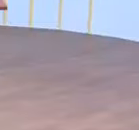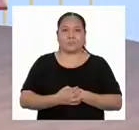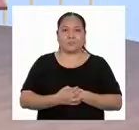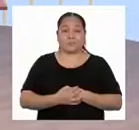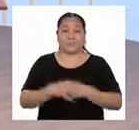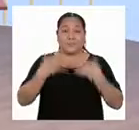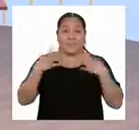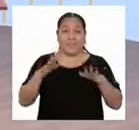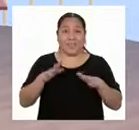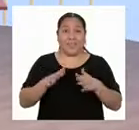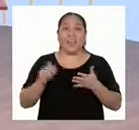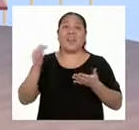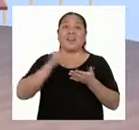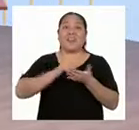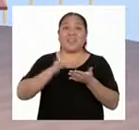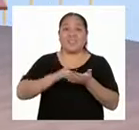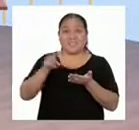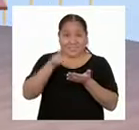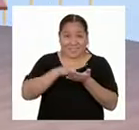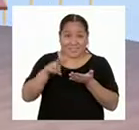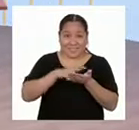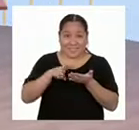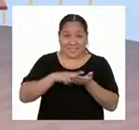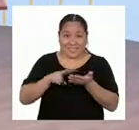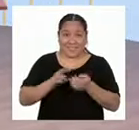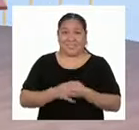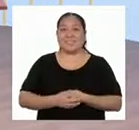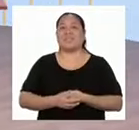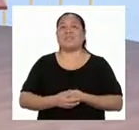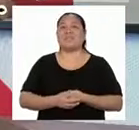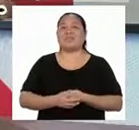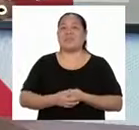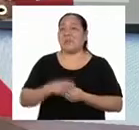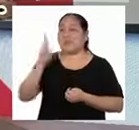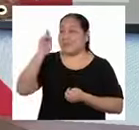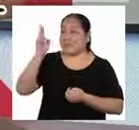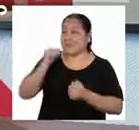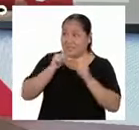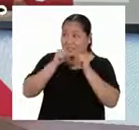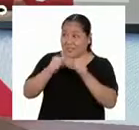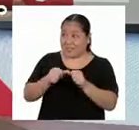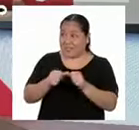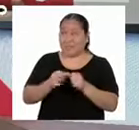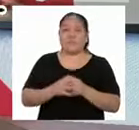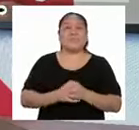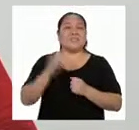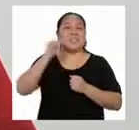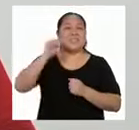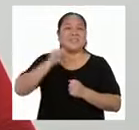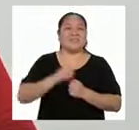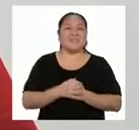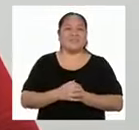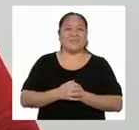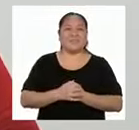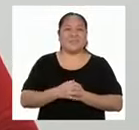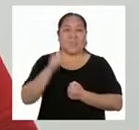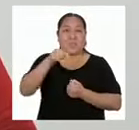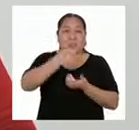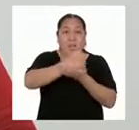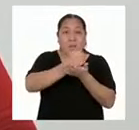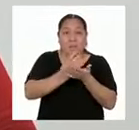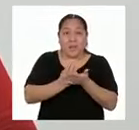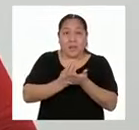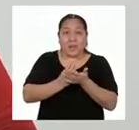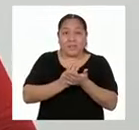Ya le di la respectiva relectura al texto. Profesora, ¿continuamos entonces? Claro. Hay un